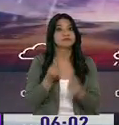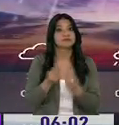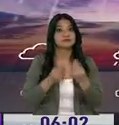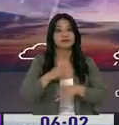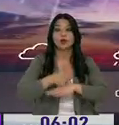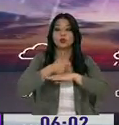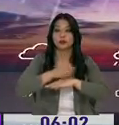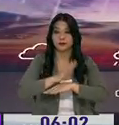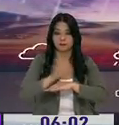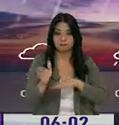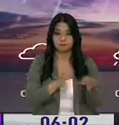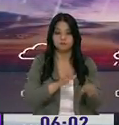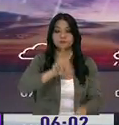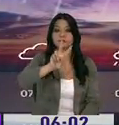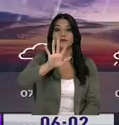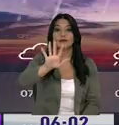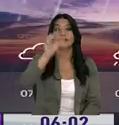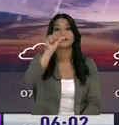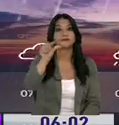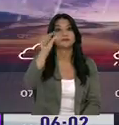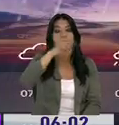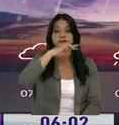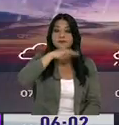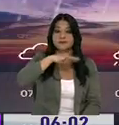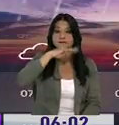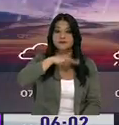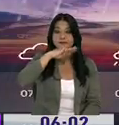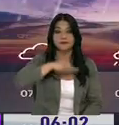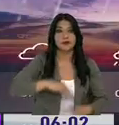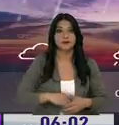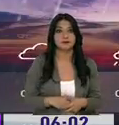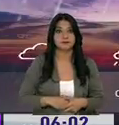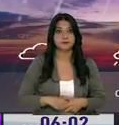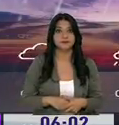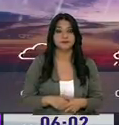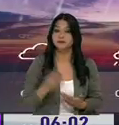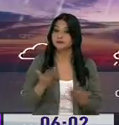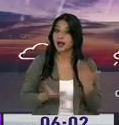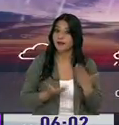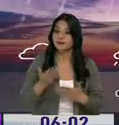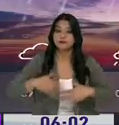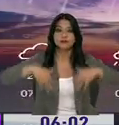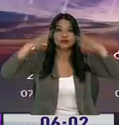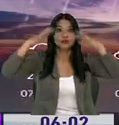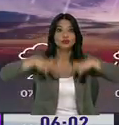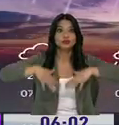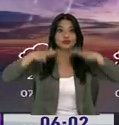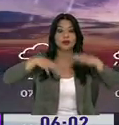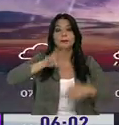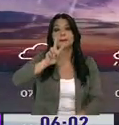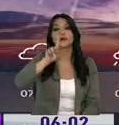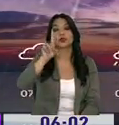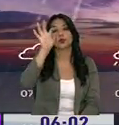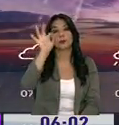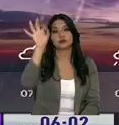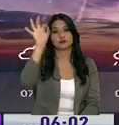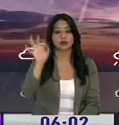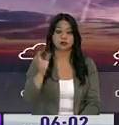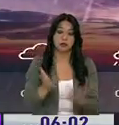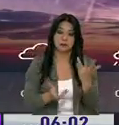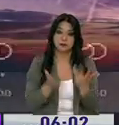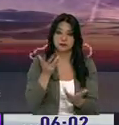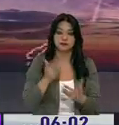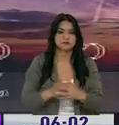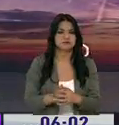clima. 25 grados Manta, en cambio, ¿ah? Ahí las posibilidades de precipitaciones 21%, o sea, realmente algo